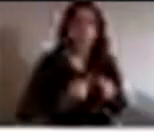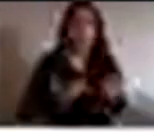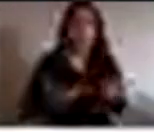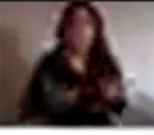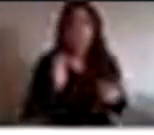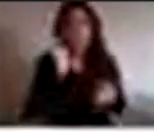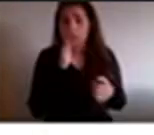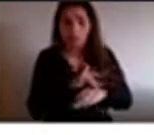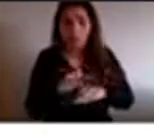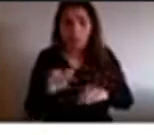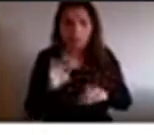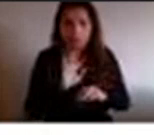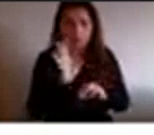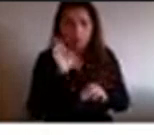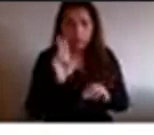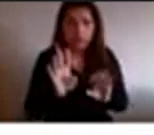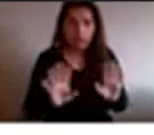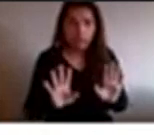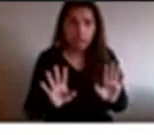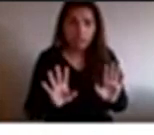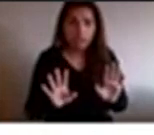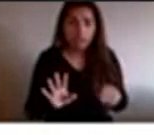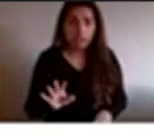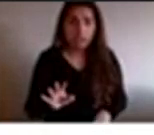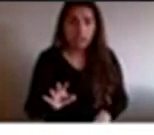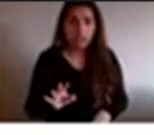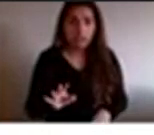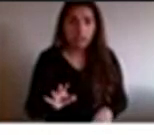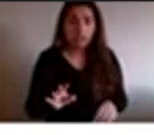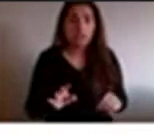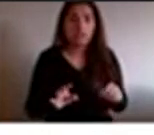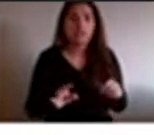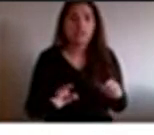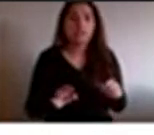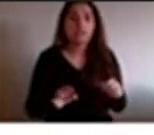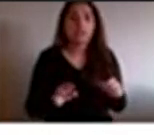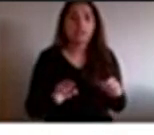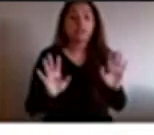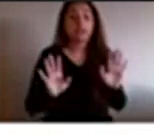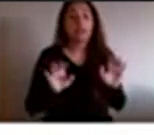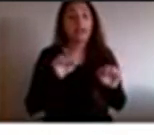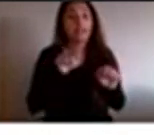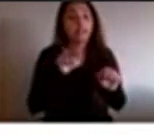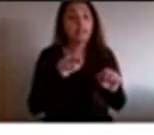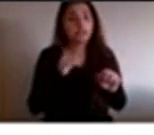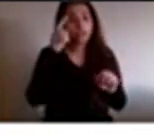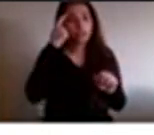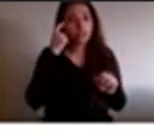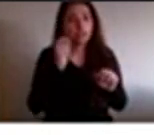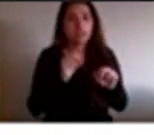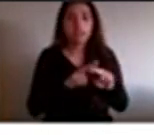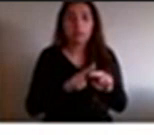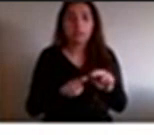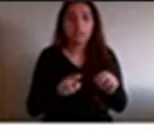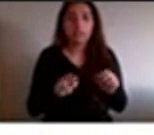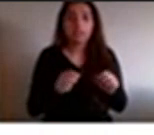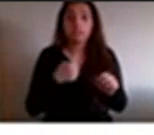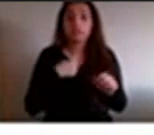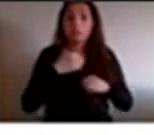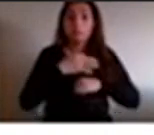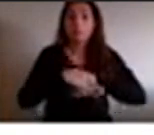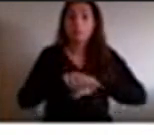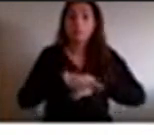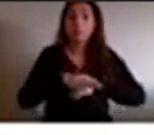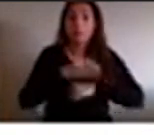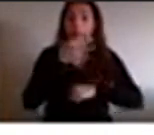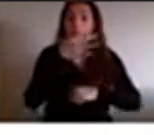la empresa no pueda ser contratada la persona con discapacidad. Sin embargo, lo que les sugiero es el